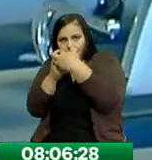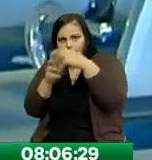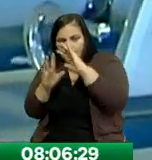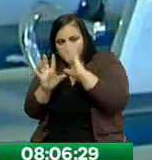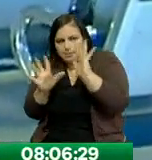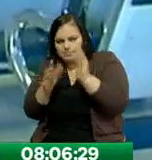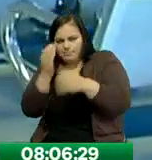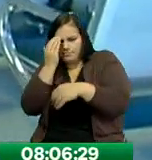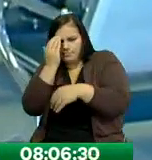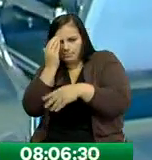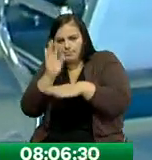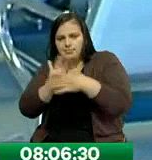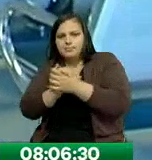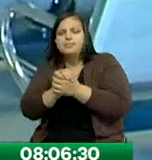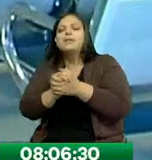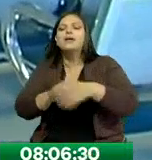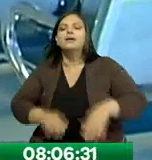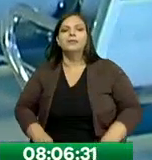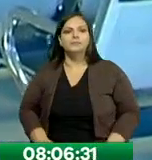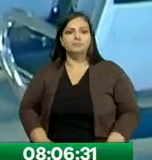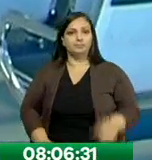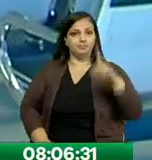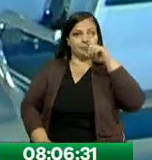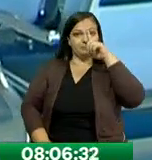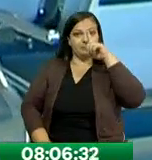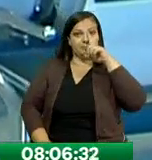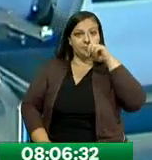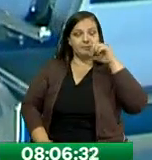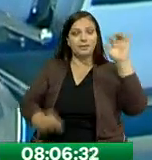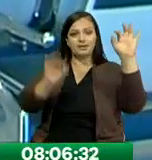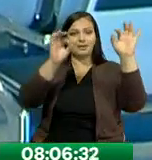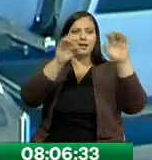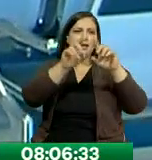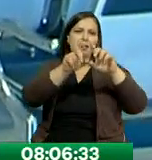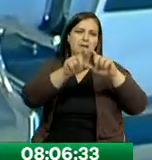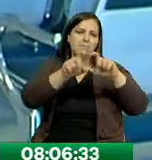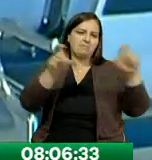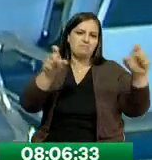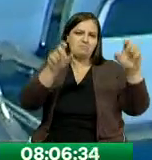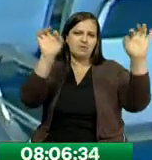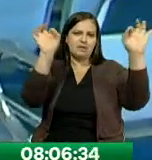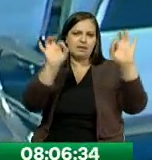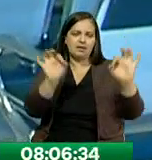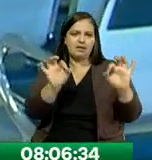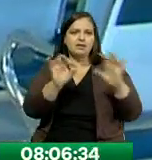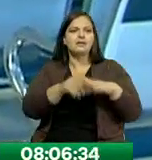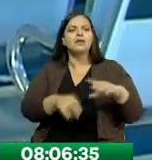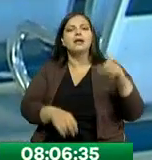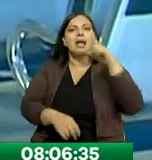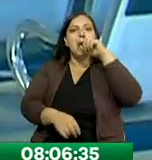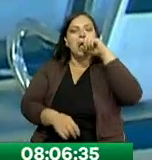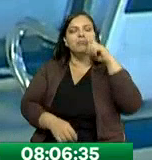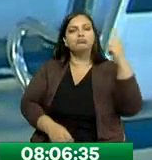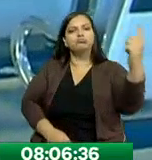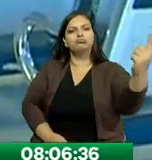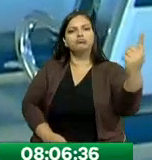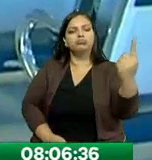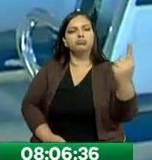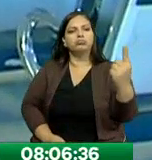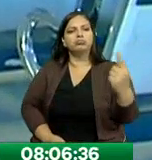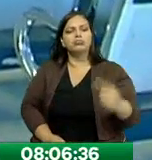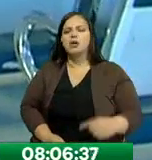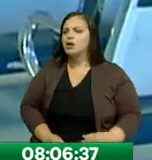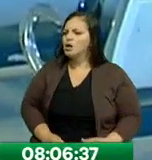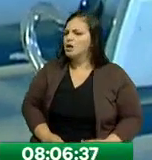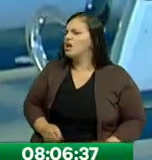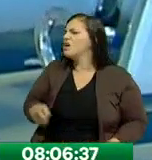tierra prometida, donde se puede hacer lo que les da la gana, cobrar lo que les da la gana, y que nadie les diga